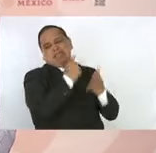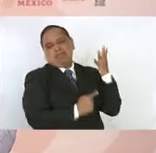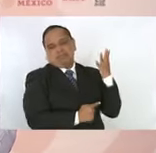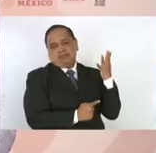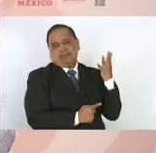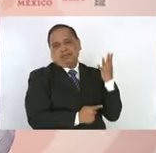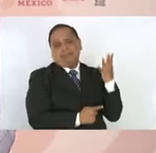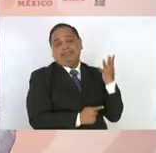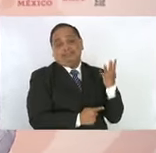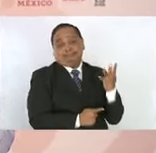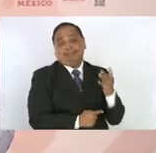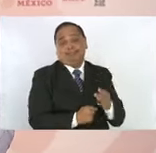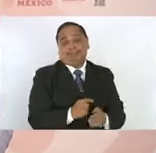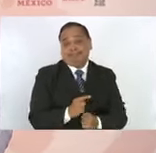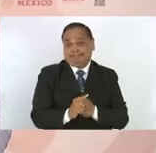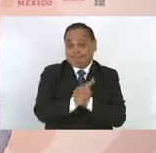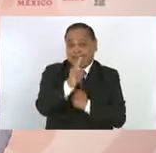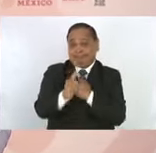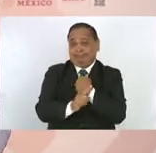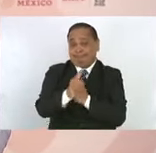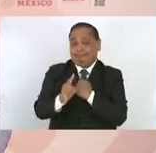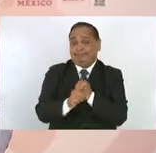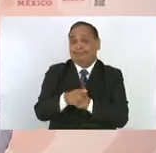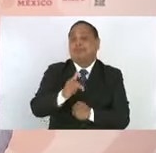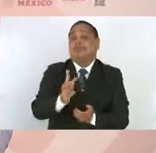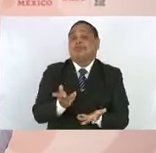Y la prueba